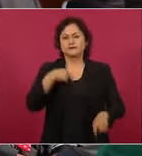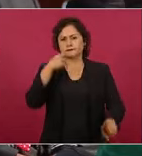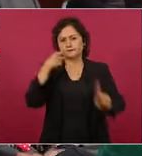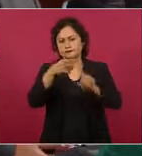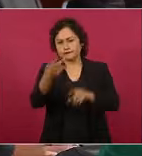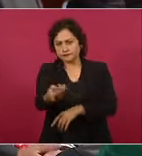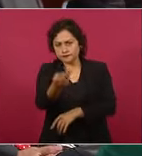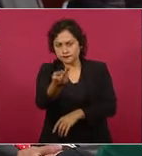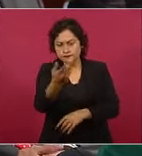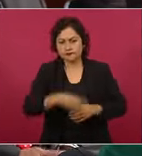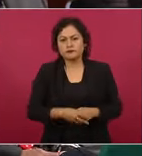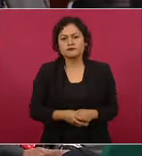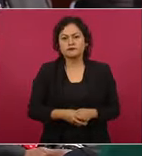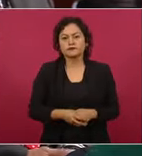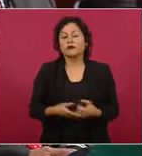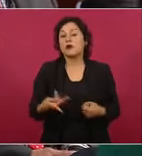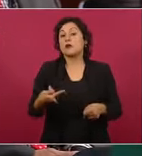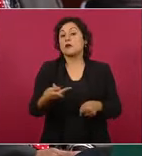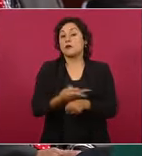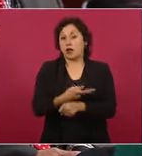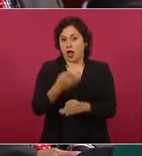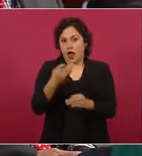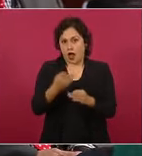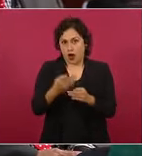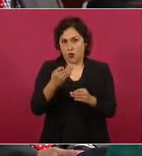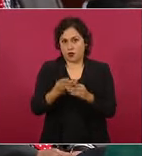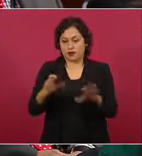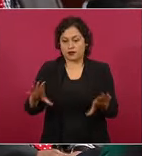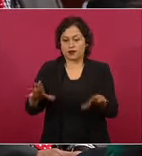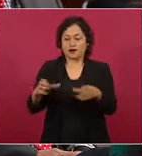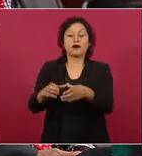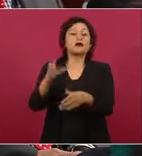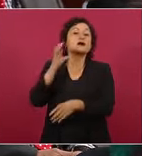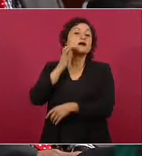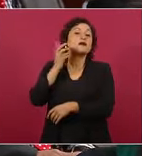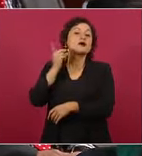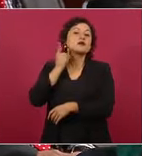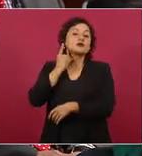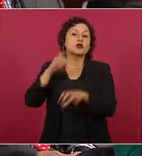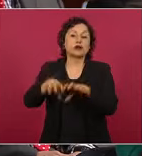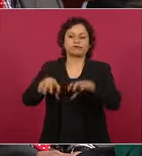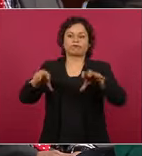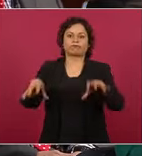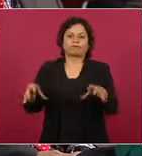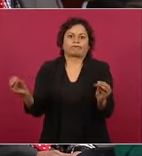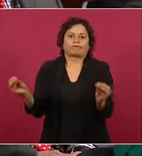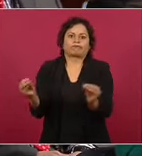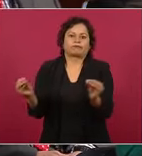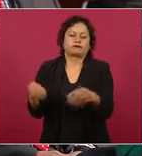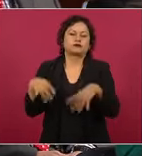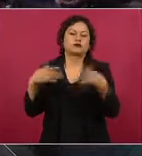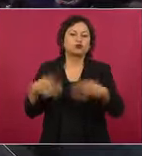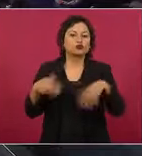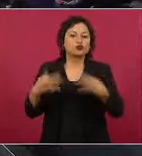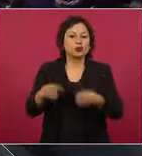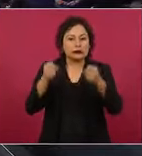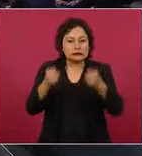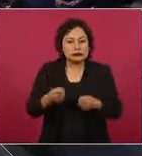la polarización que hay en el poder legislativo, evidentemente, pues esta reforma va a tener fuertes